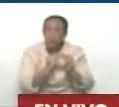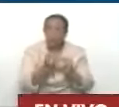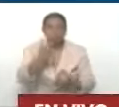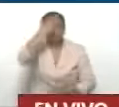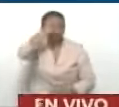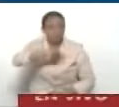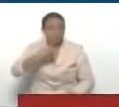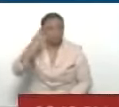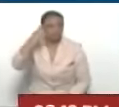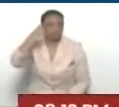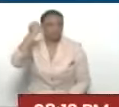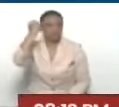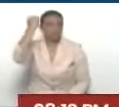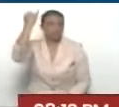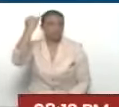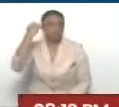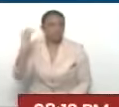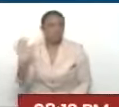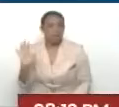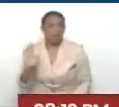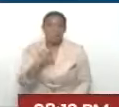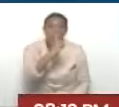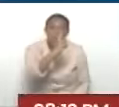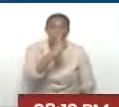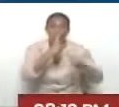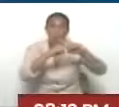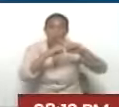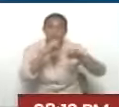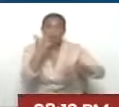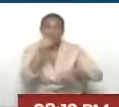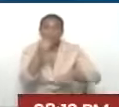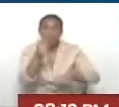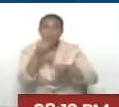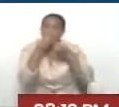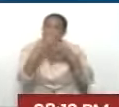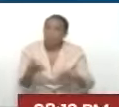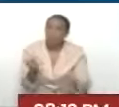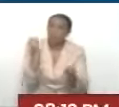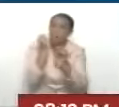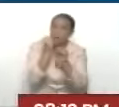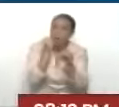mira, si el 1x10 ha sido tan bueno